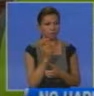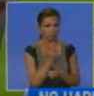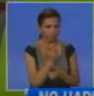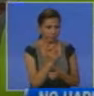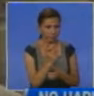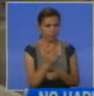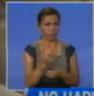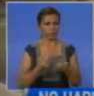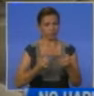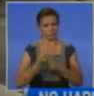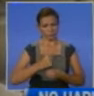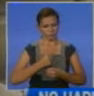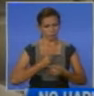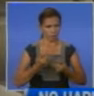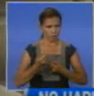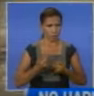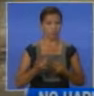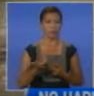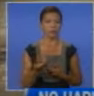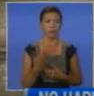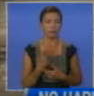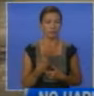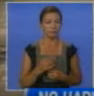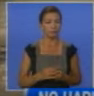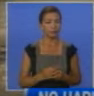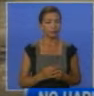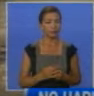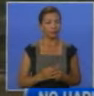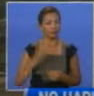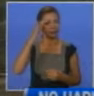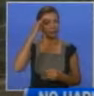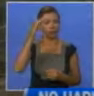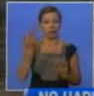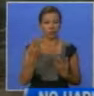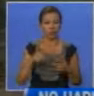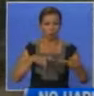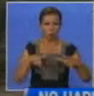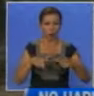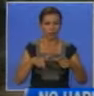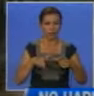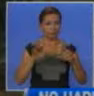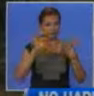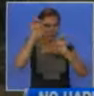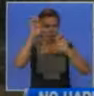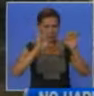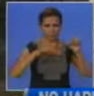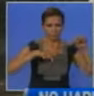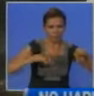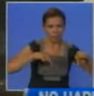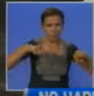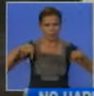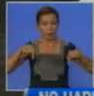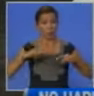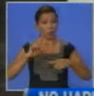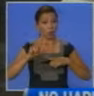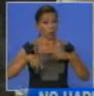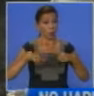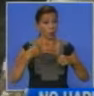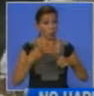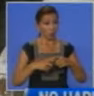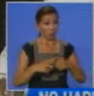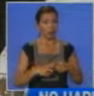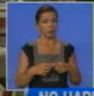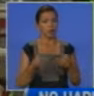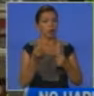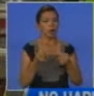favor. Los agentes se ubican en puntos estratégicos. Los motorizados detectan la contravención y siguen al auto para pedir a